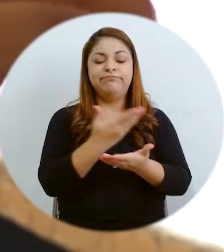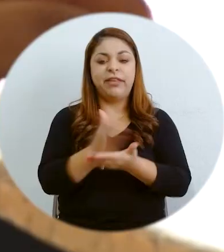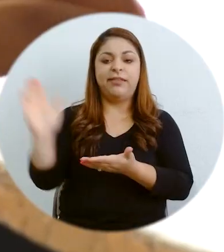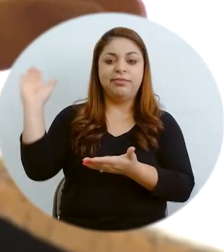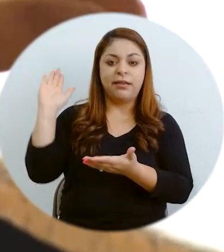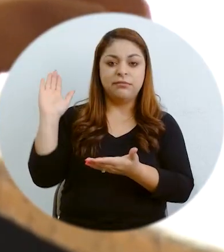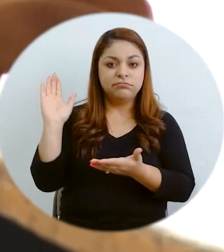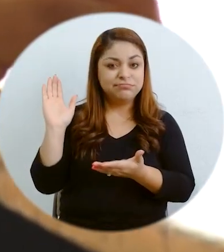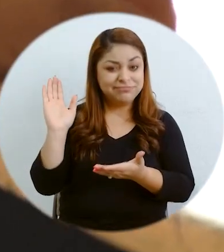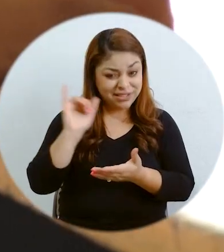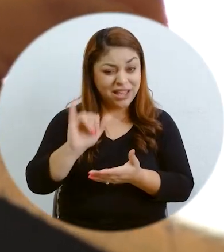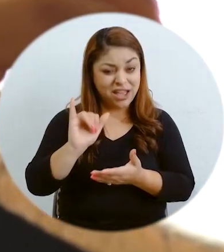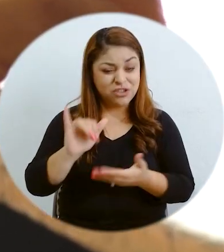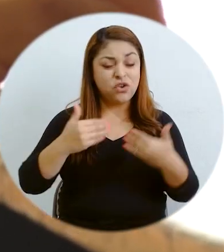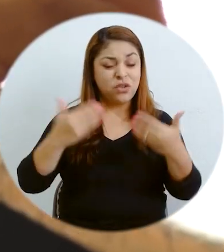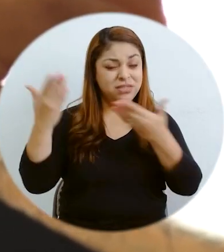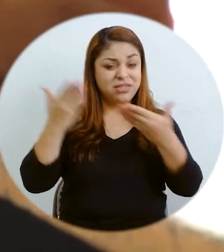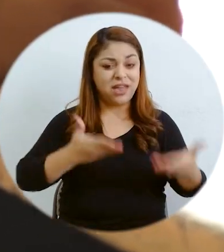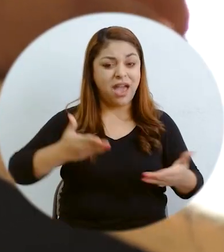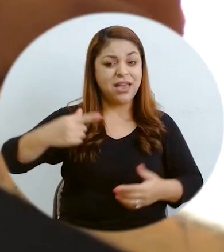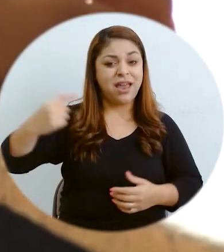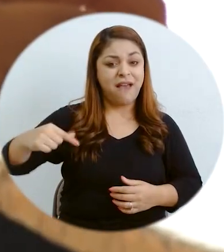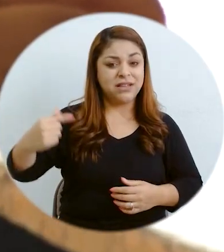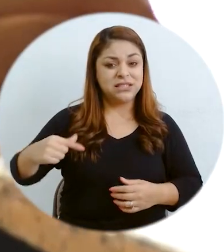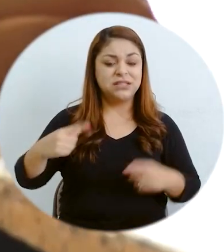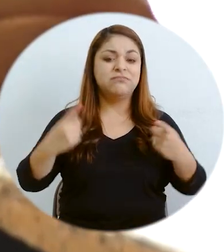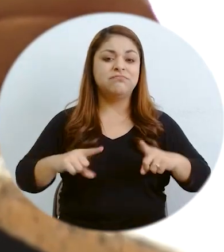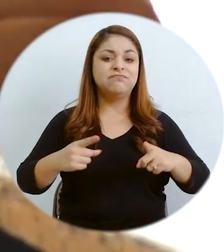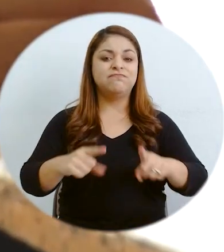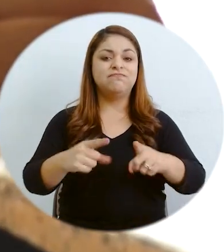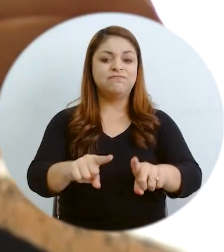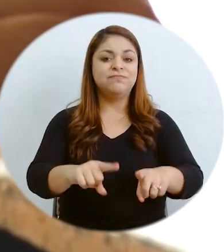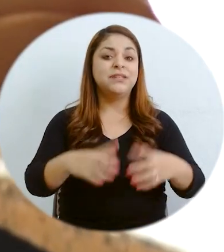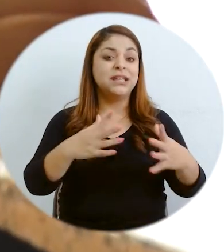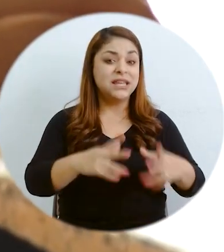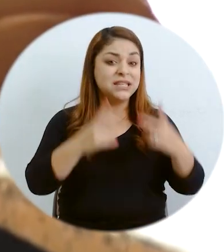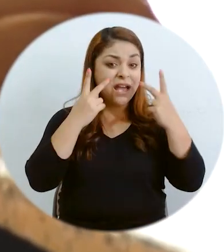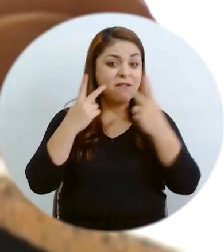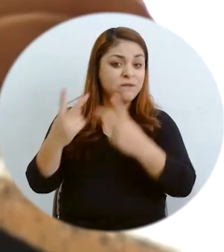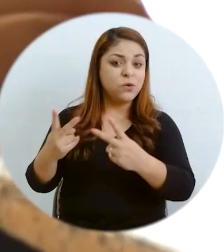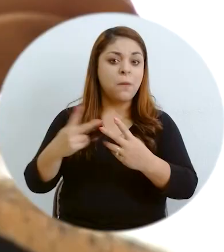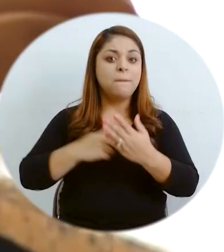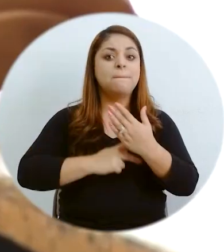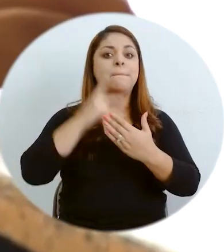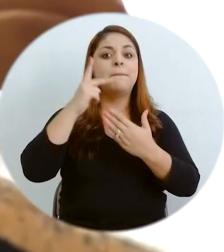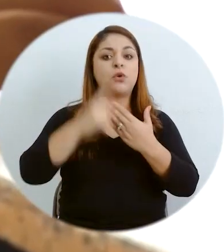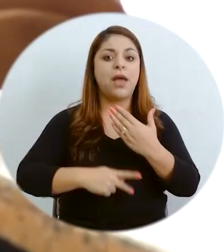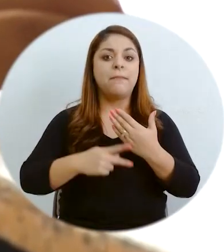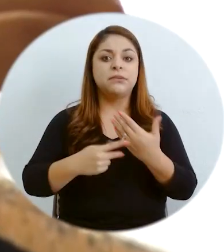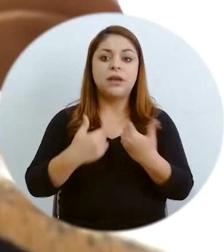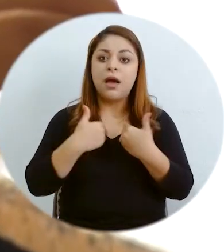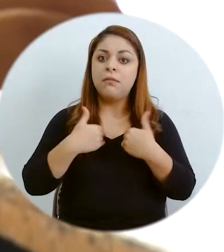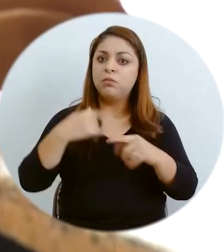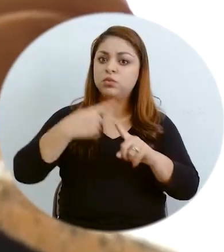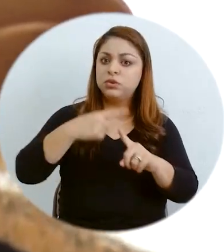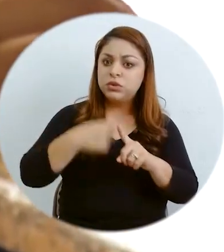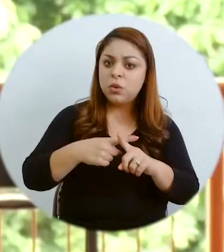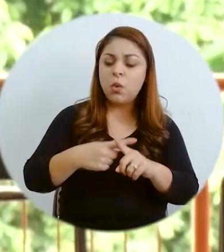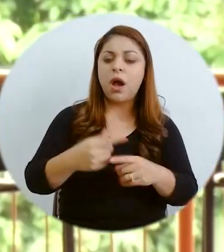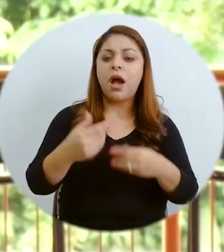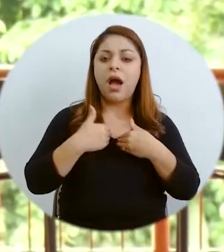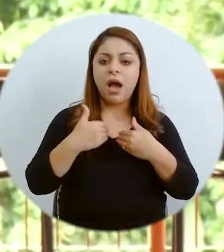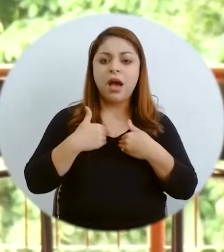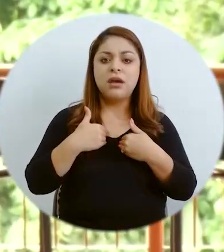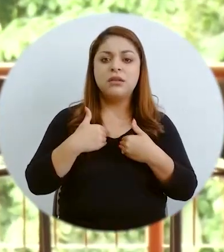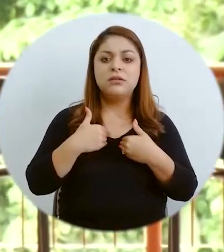día vienen y se los quitan así. Eso va a traer graves consecuencias. Y hemos visto, esos programas trajeron un